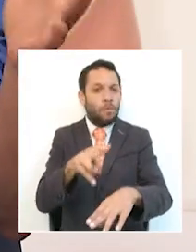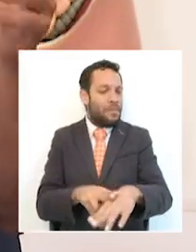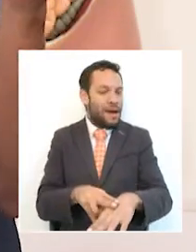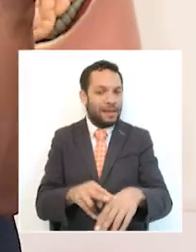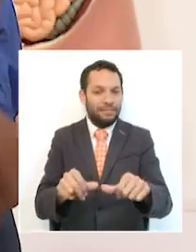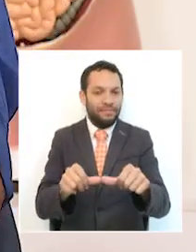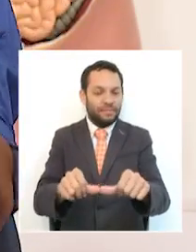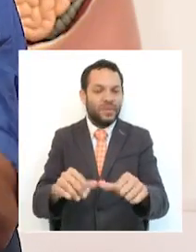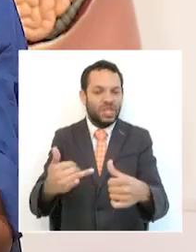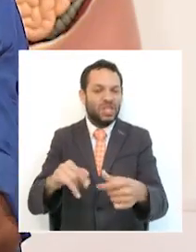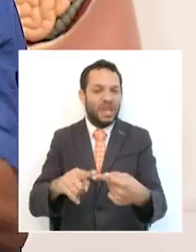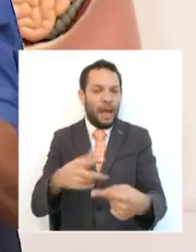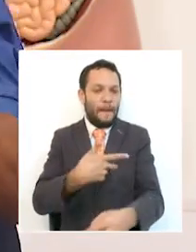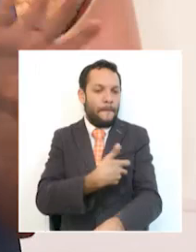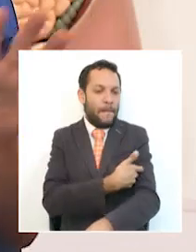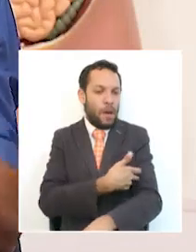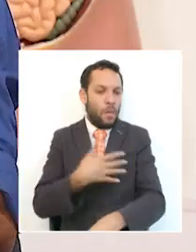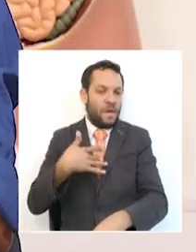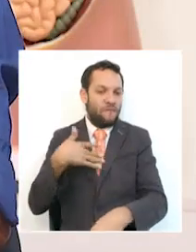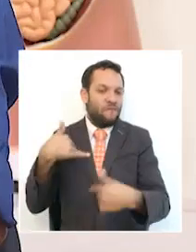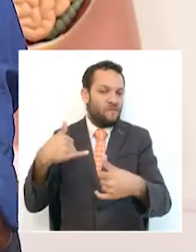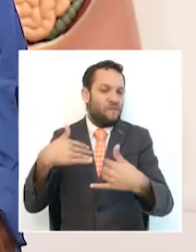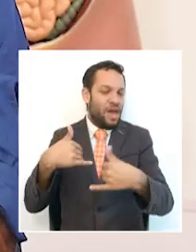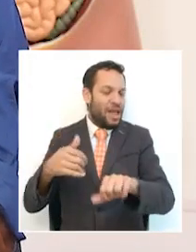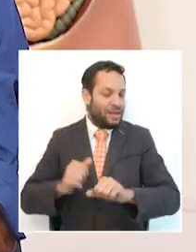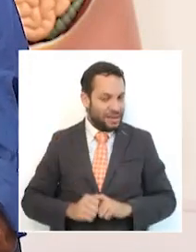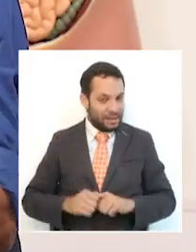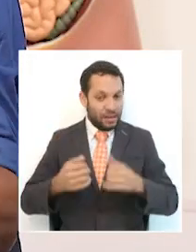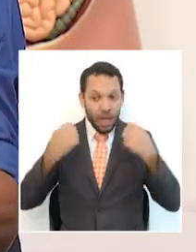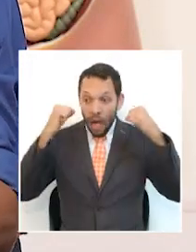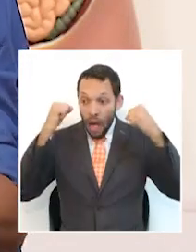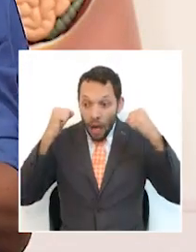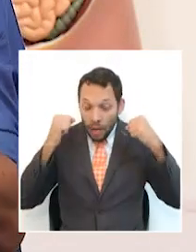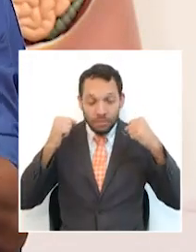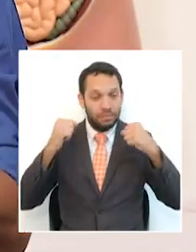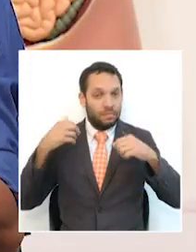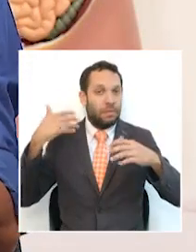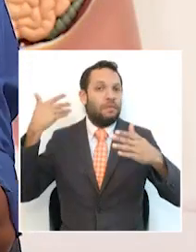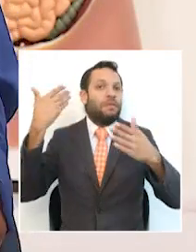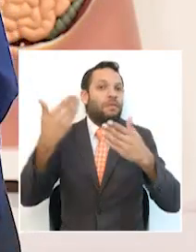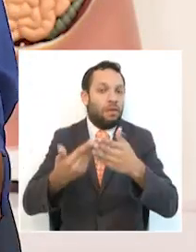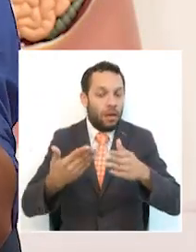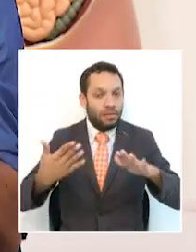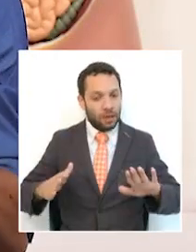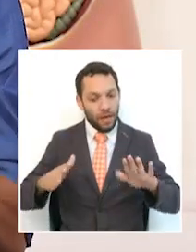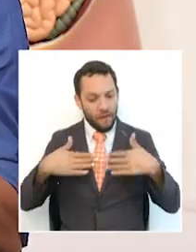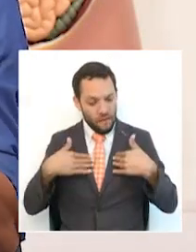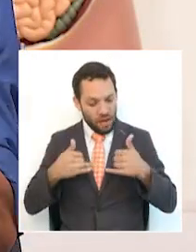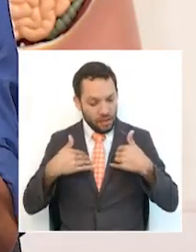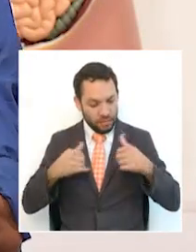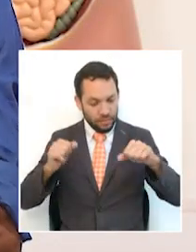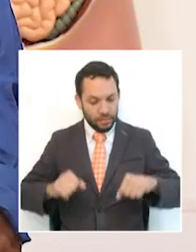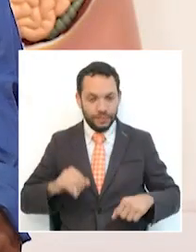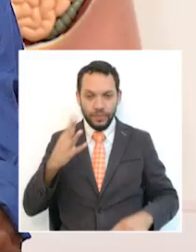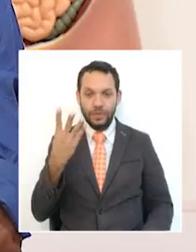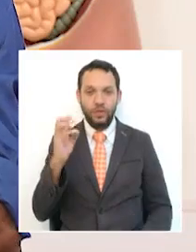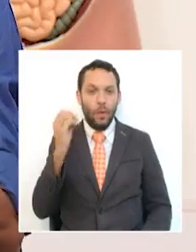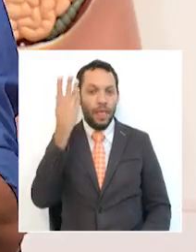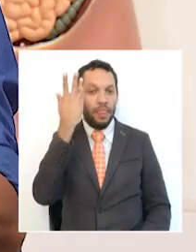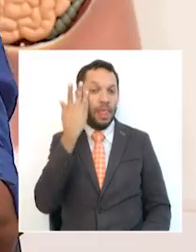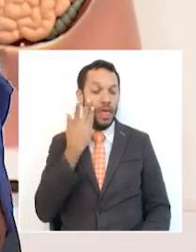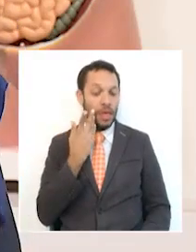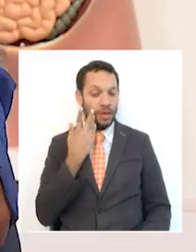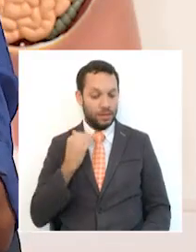nueva vacuna y la blanda y todo mundo feliz y siguió la vida y qué pasó pues nos dimos cuenta de que esos 40 días los aproveché